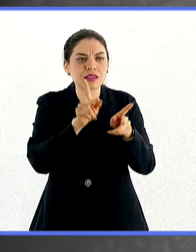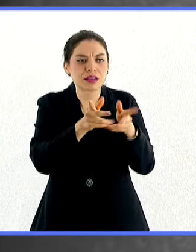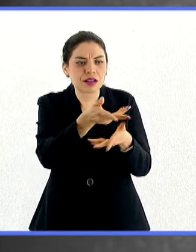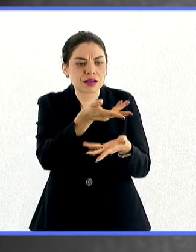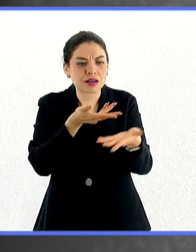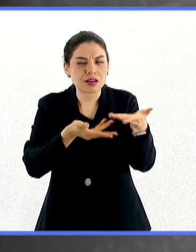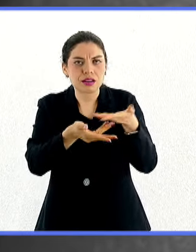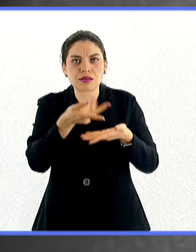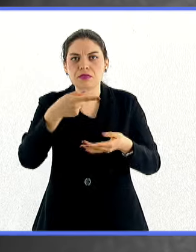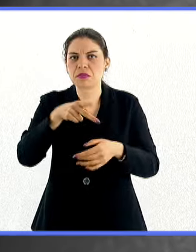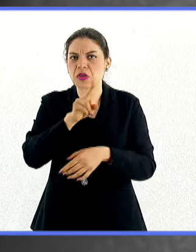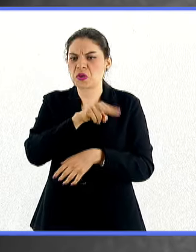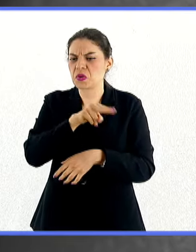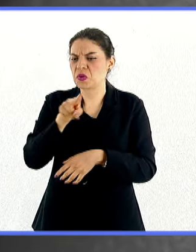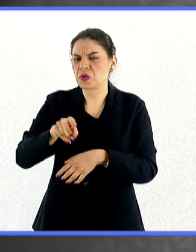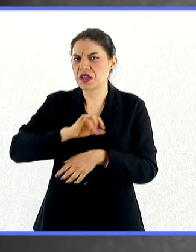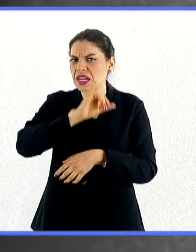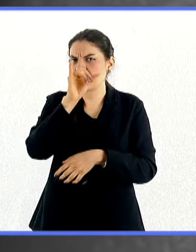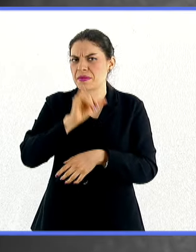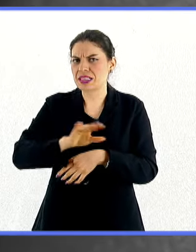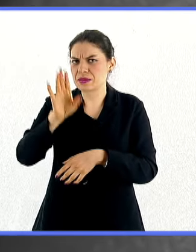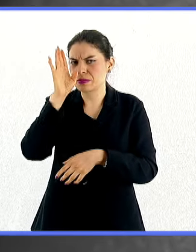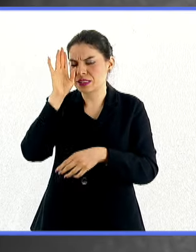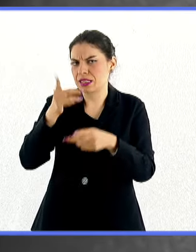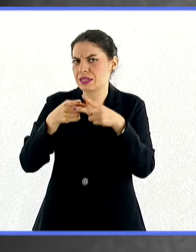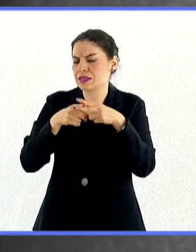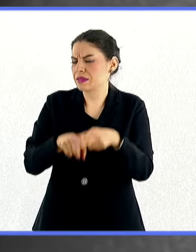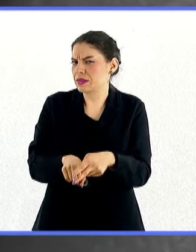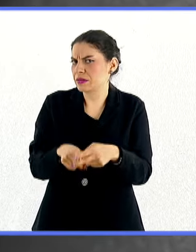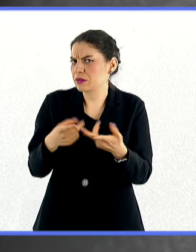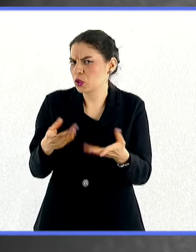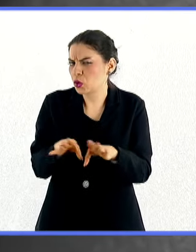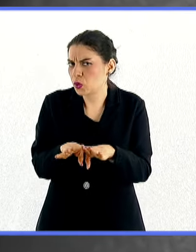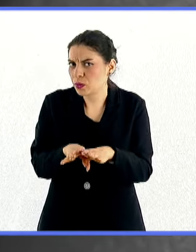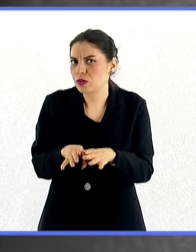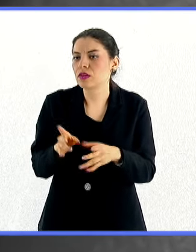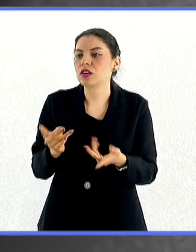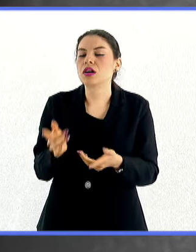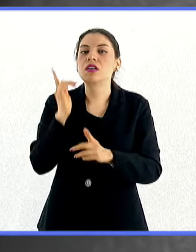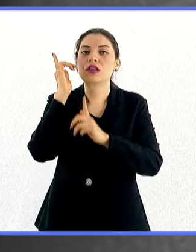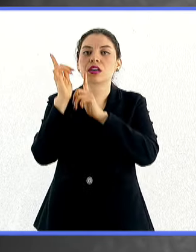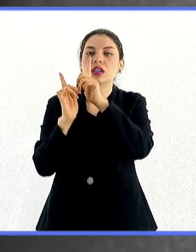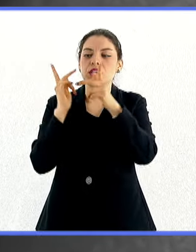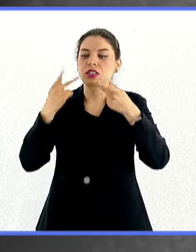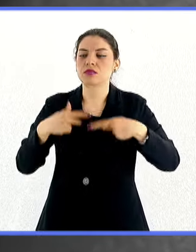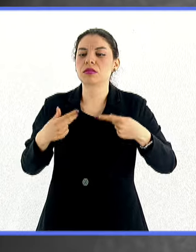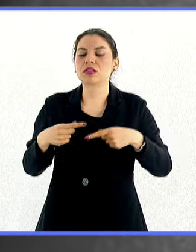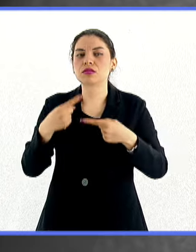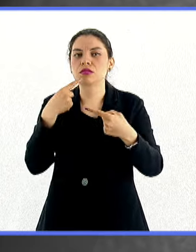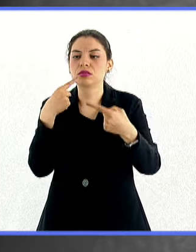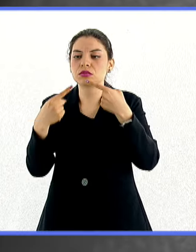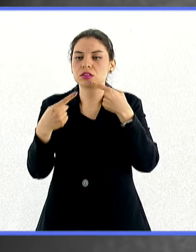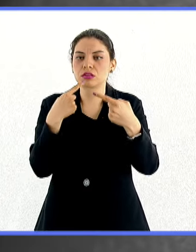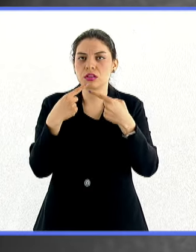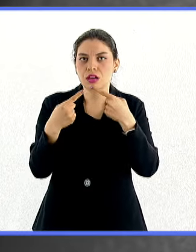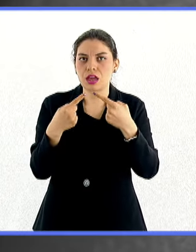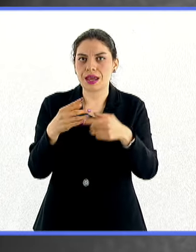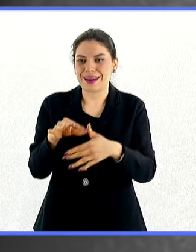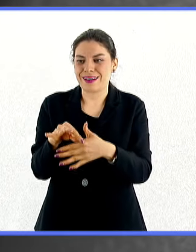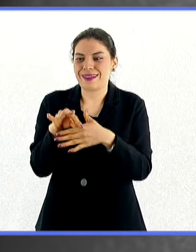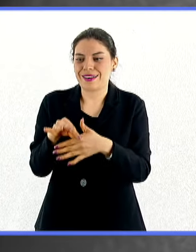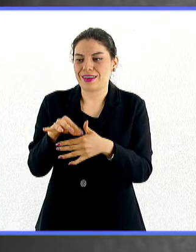cómo. Unos griegos se volvieron conversadores y decidieron lo siguiente, que la verdad no iba a estar en uno o en